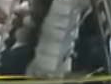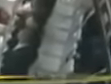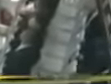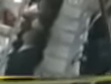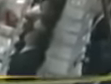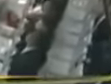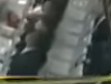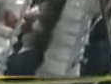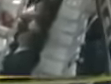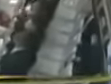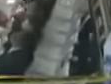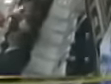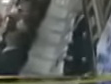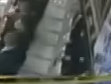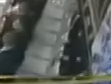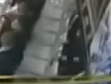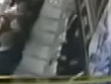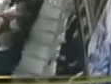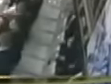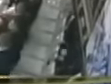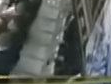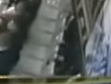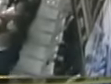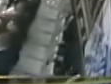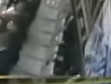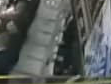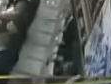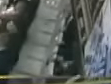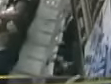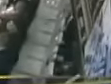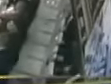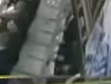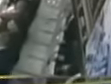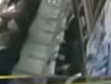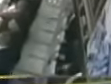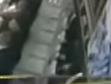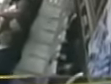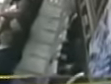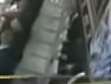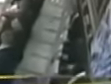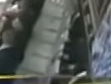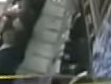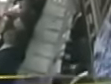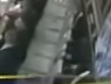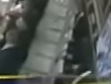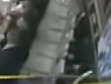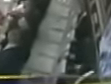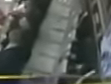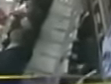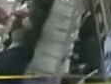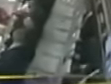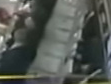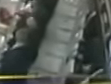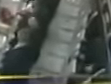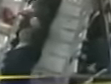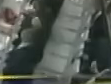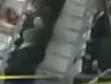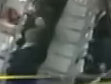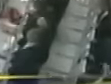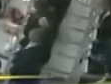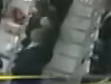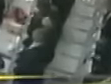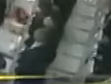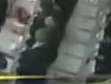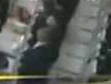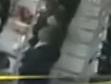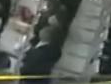venezolano en estas contiendas electorales? El jefe de Estado venezolano también ha agradecido lo que se ha hecho desde el